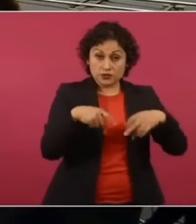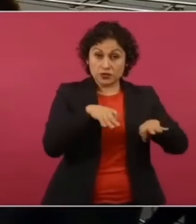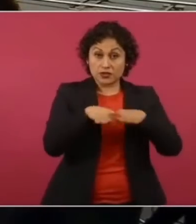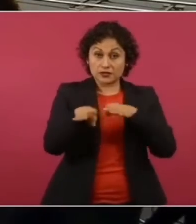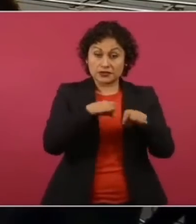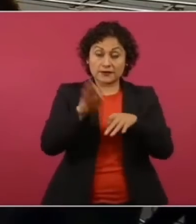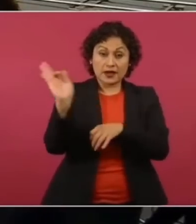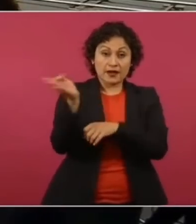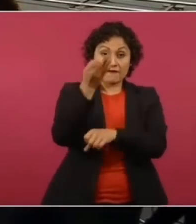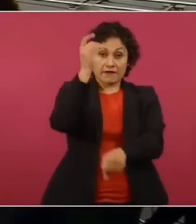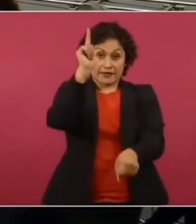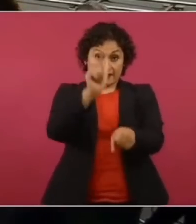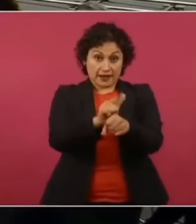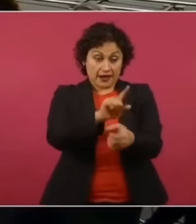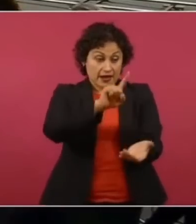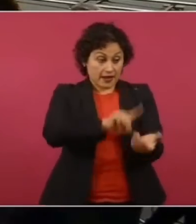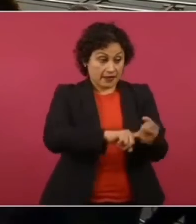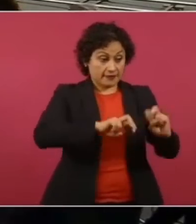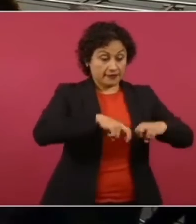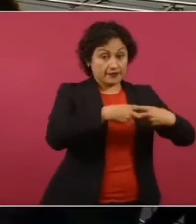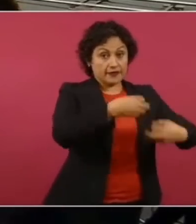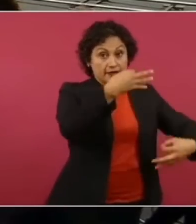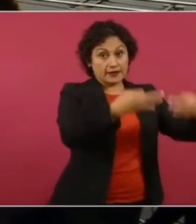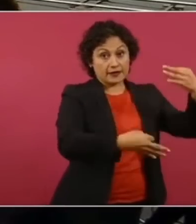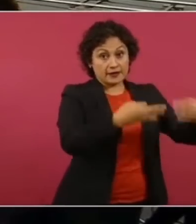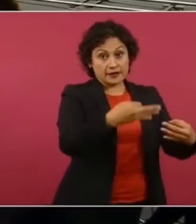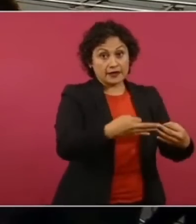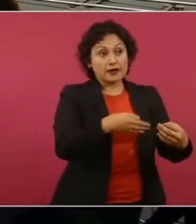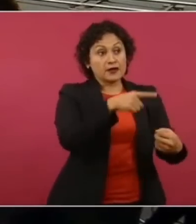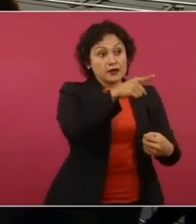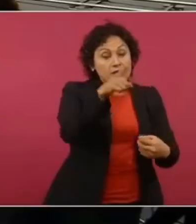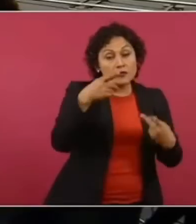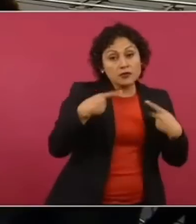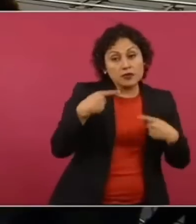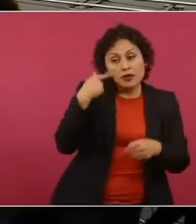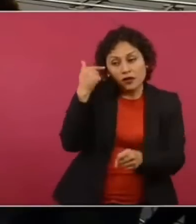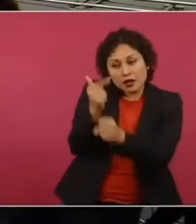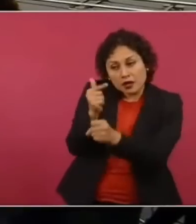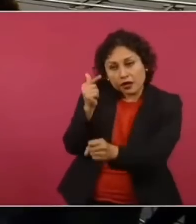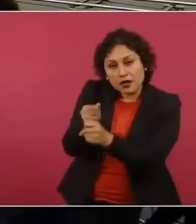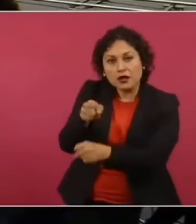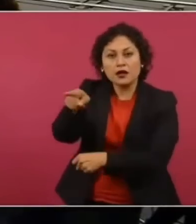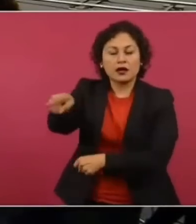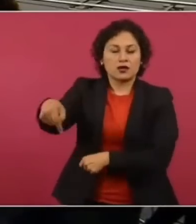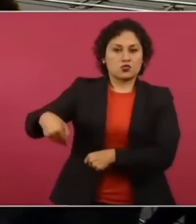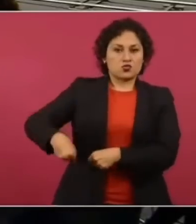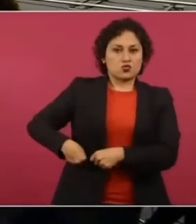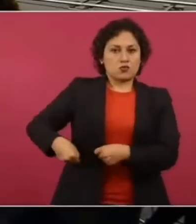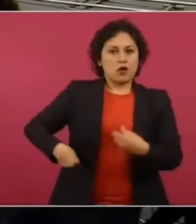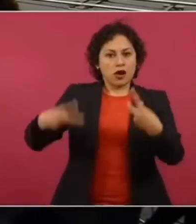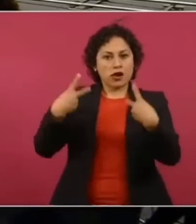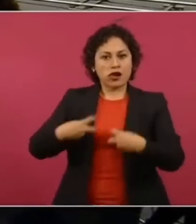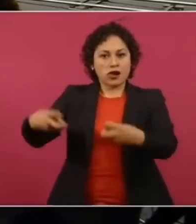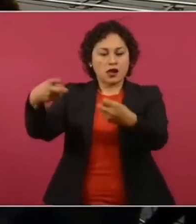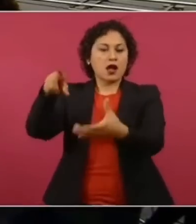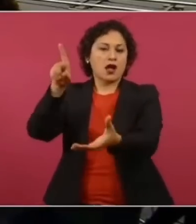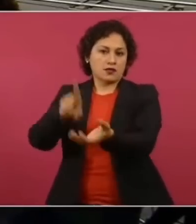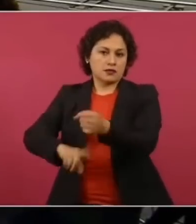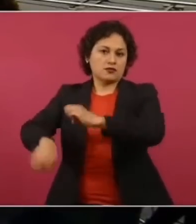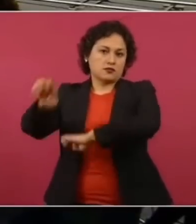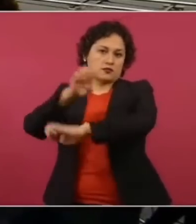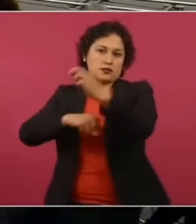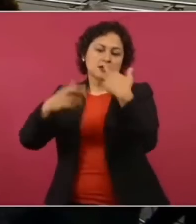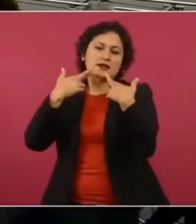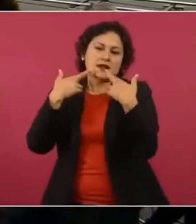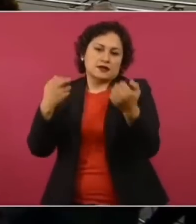tribunal acusados precisamente de participar en estas estafas a través de este rancho y como usted